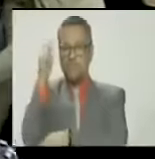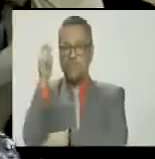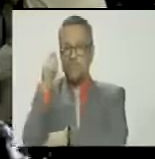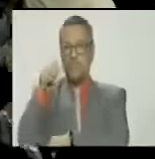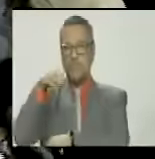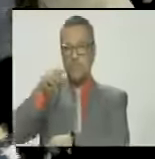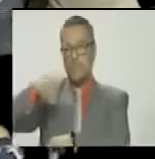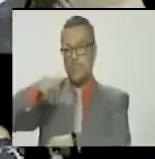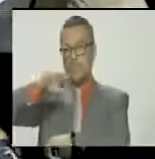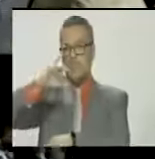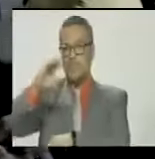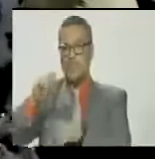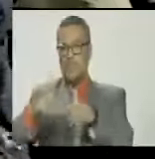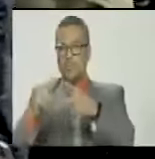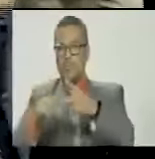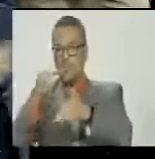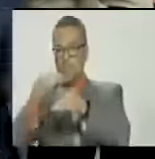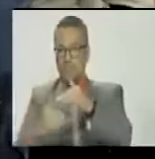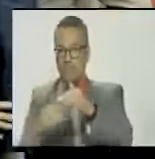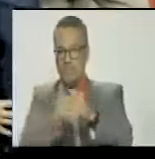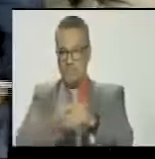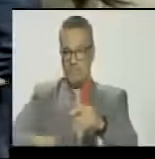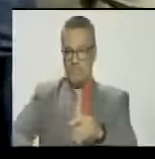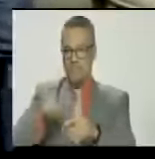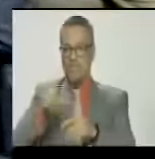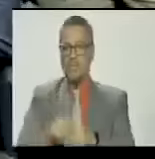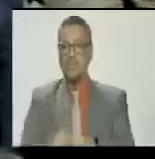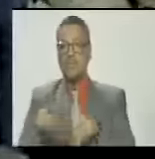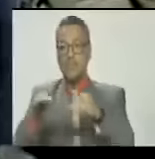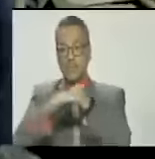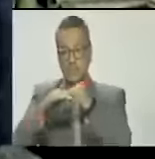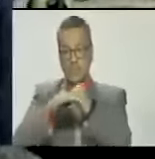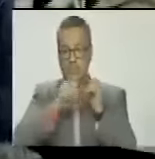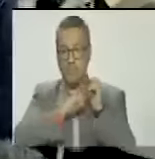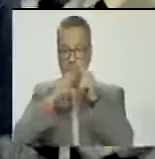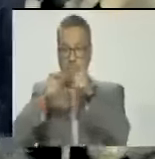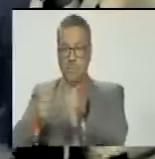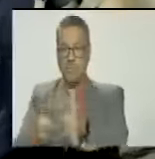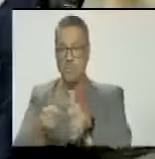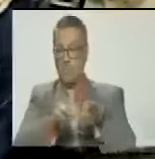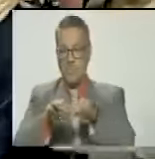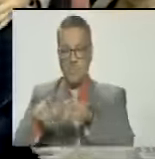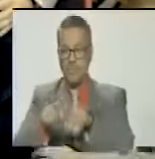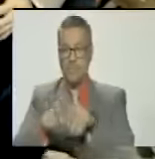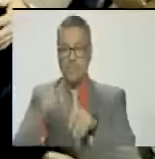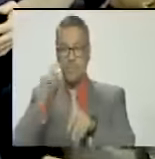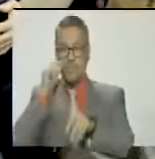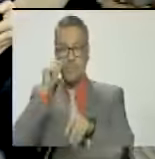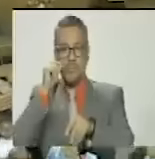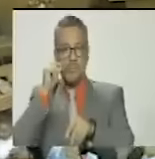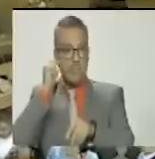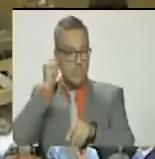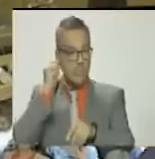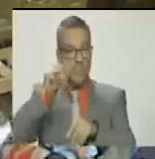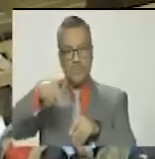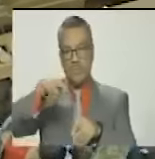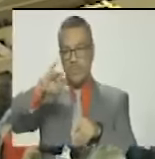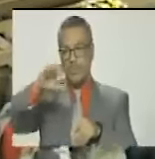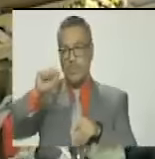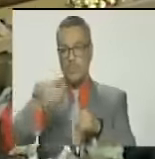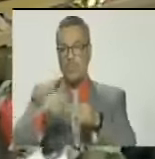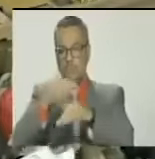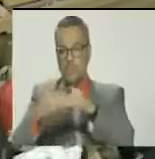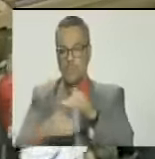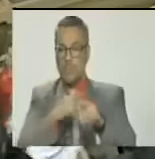diputada América Pérez como segunda vicepresidenta. Al igual se designó como secretaria a María Alejandra Hernández y